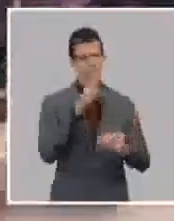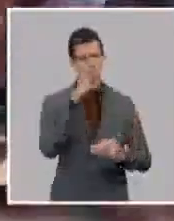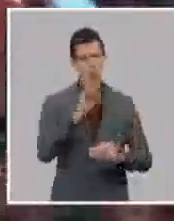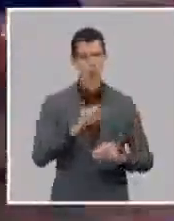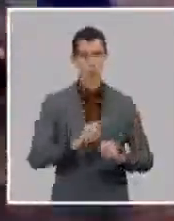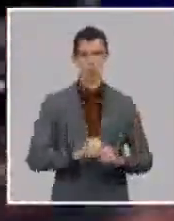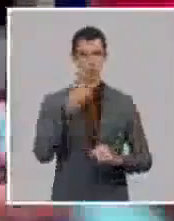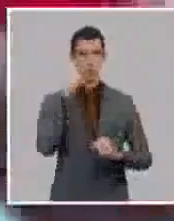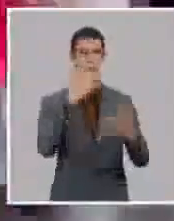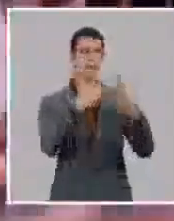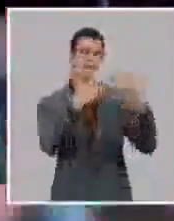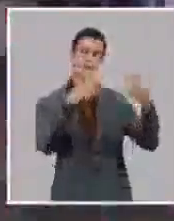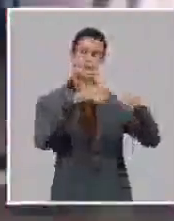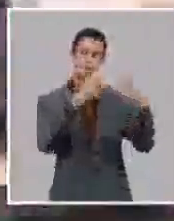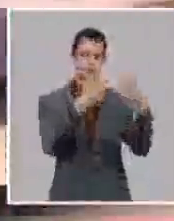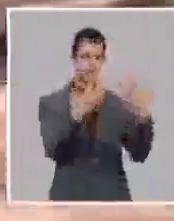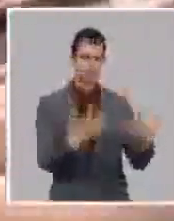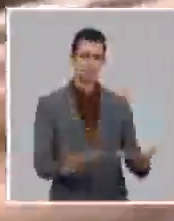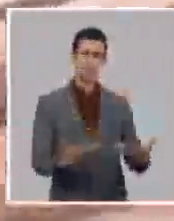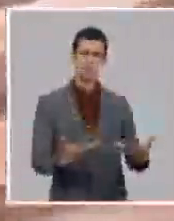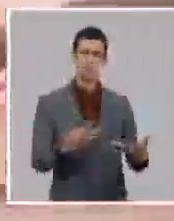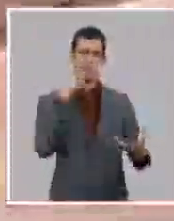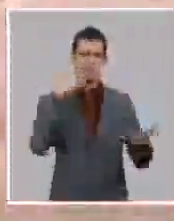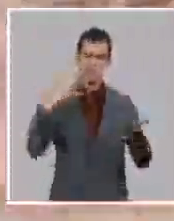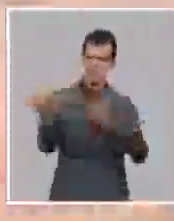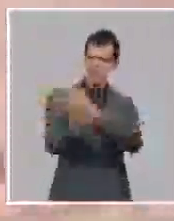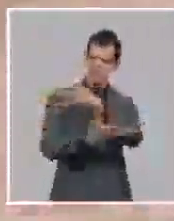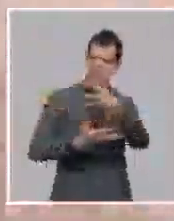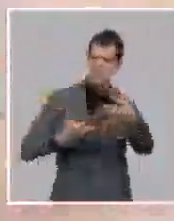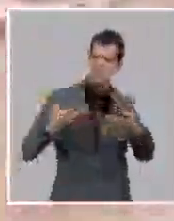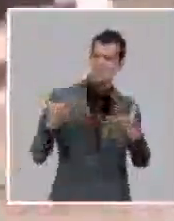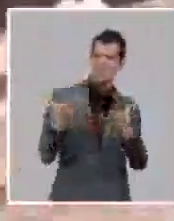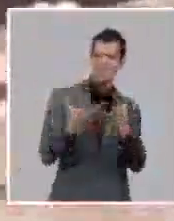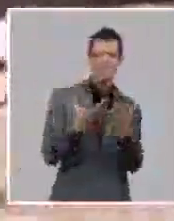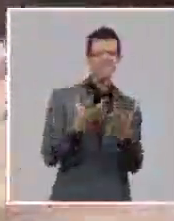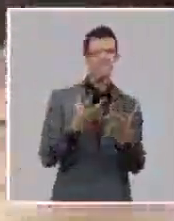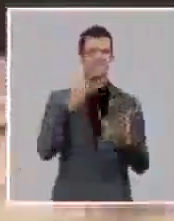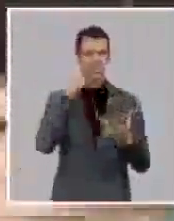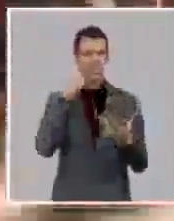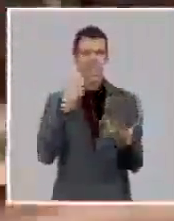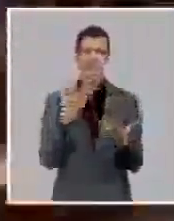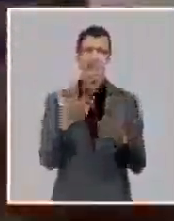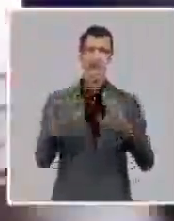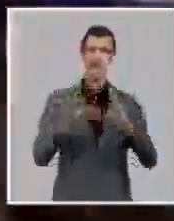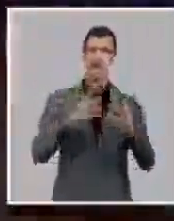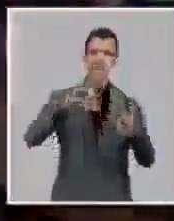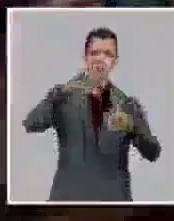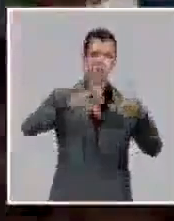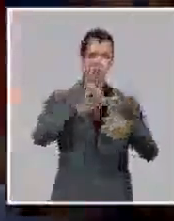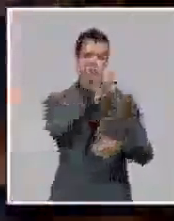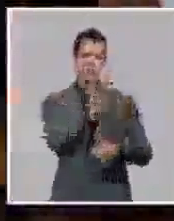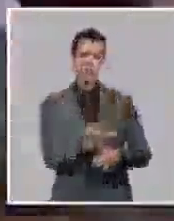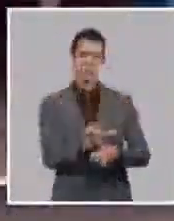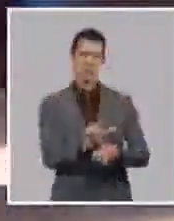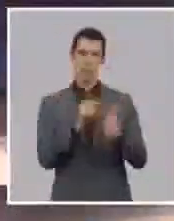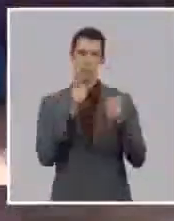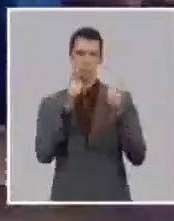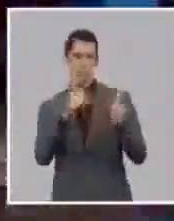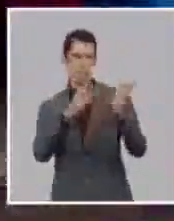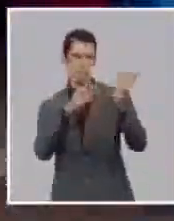Miren los cristales rotos, miren el desorden, el comportamiento cívico. Esas son